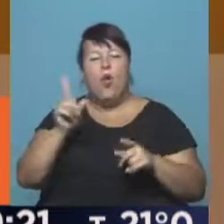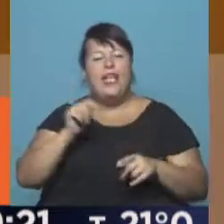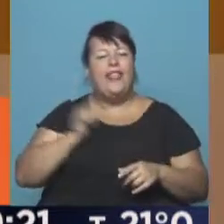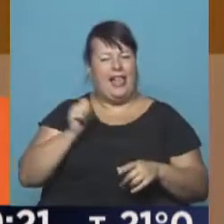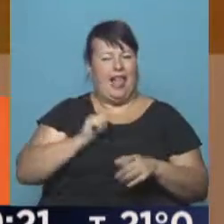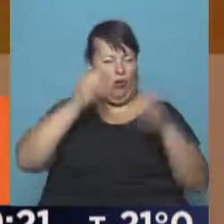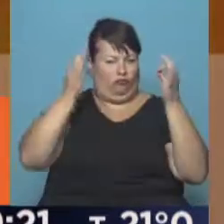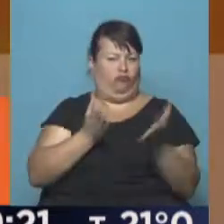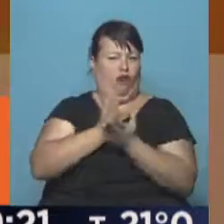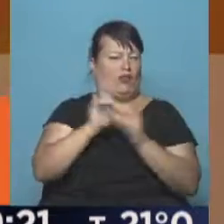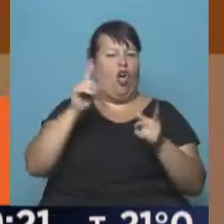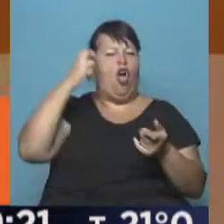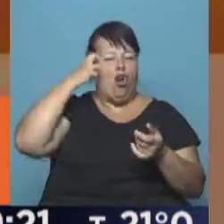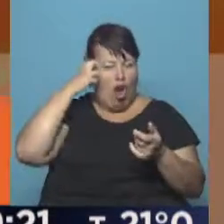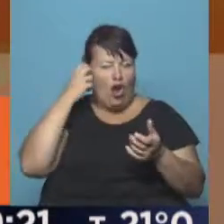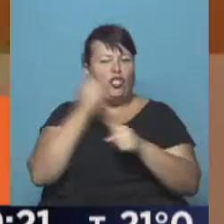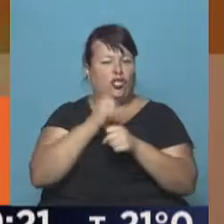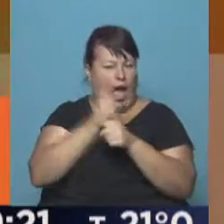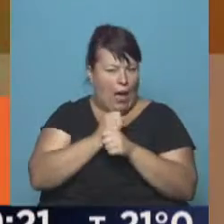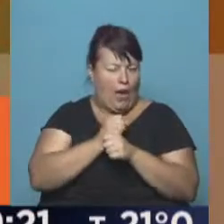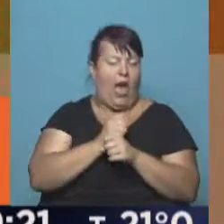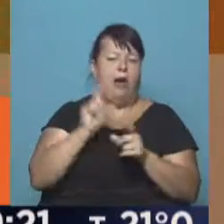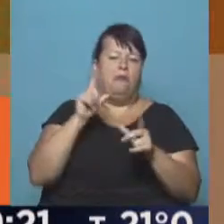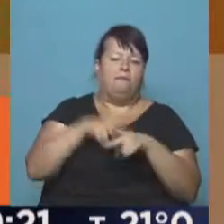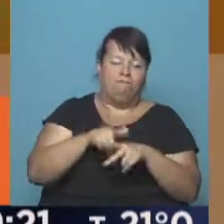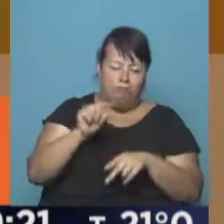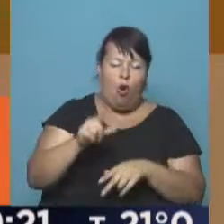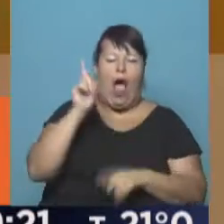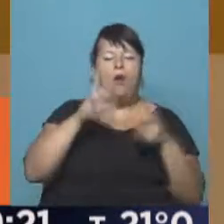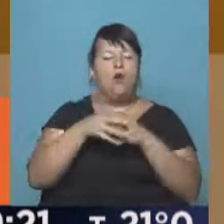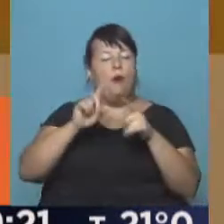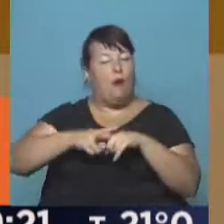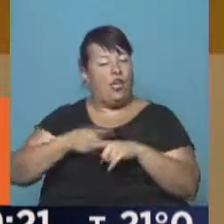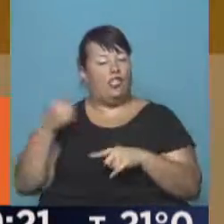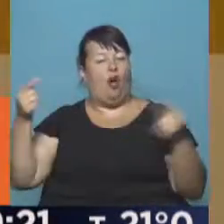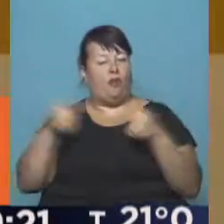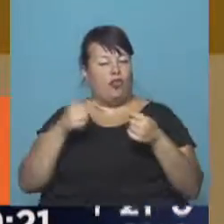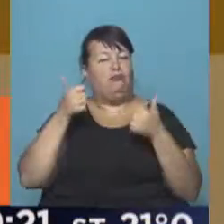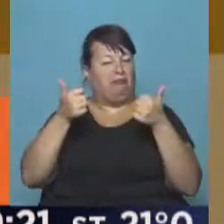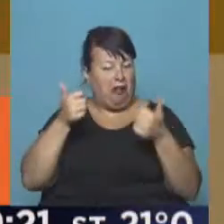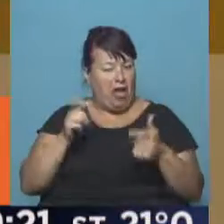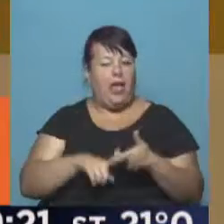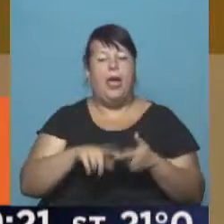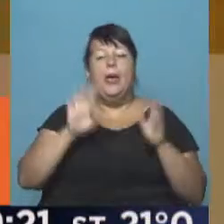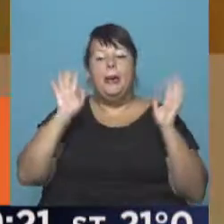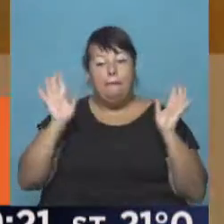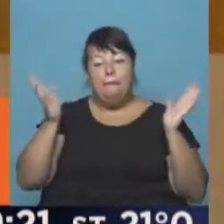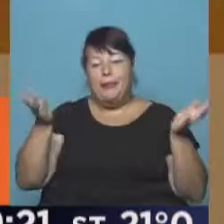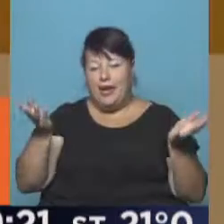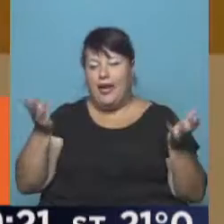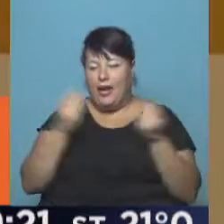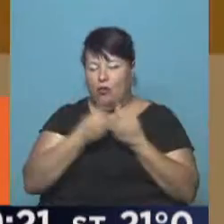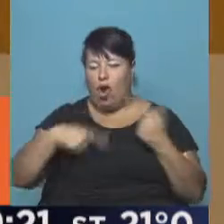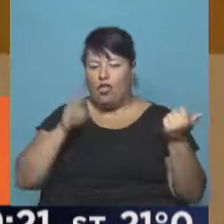en términos estrictos, hay un Congreso que funciona limitadamente, hay partidos políticos opositores que funcionan, pero que evidentemente hay